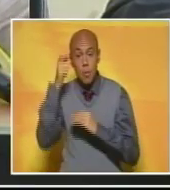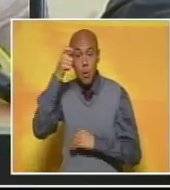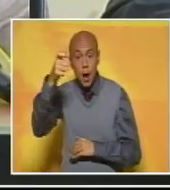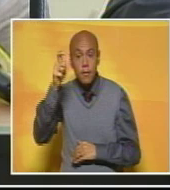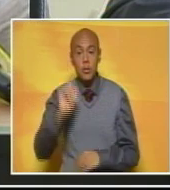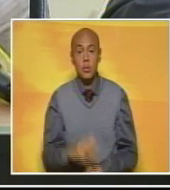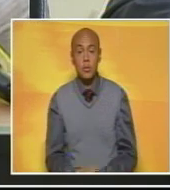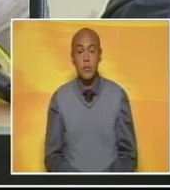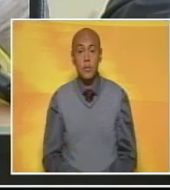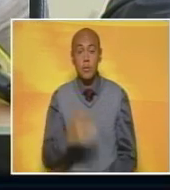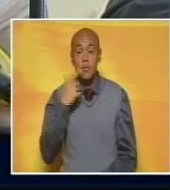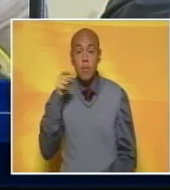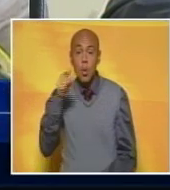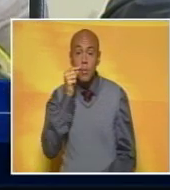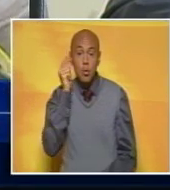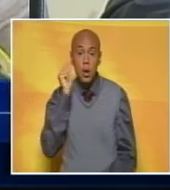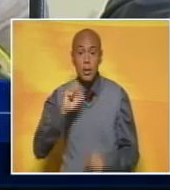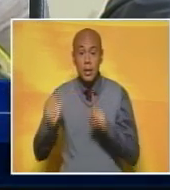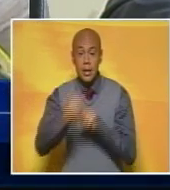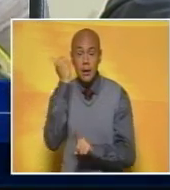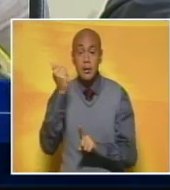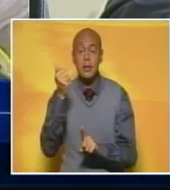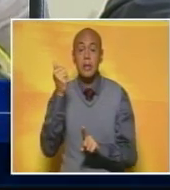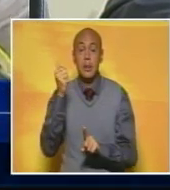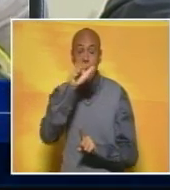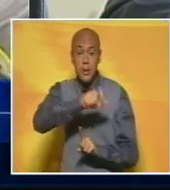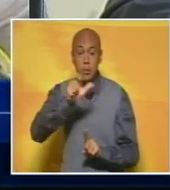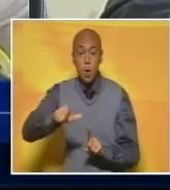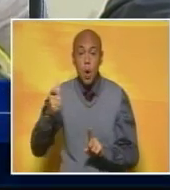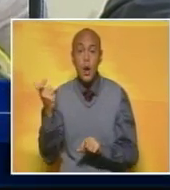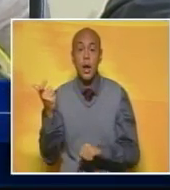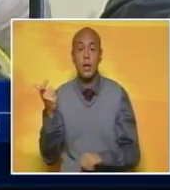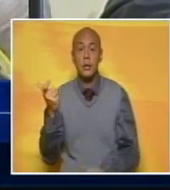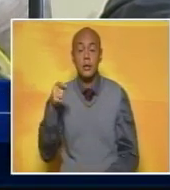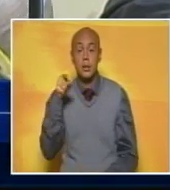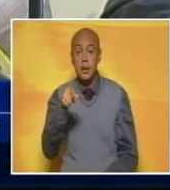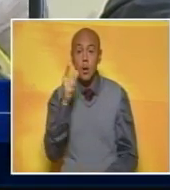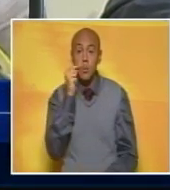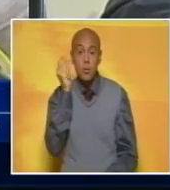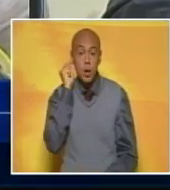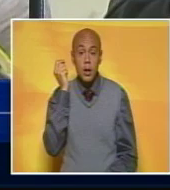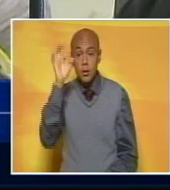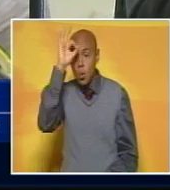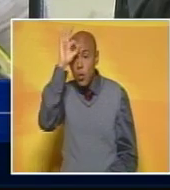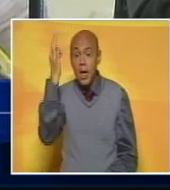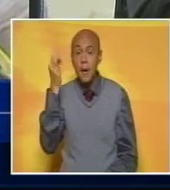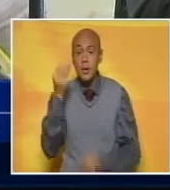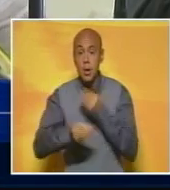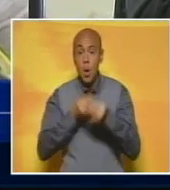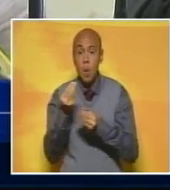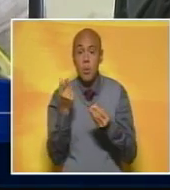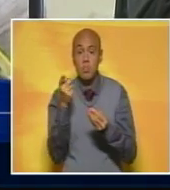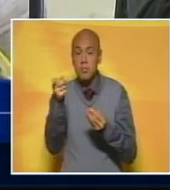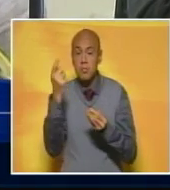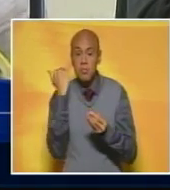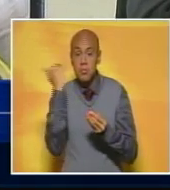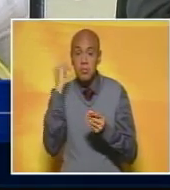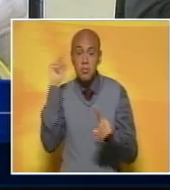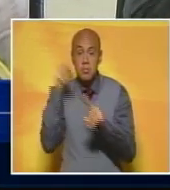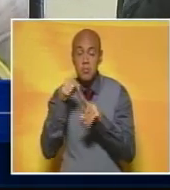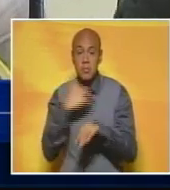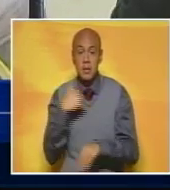indígenas. Arremeten personas que no sabemos con qué intención